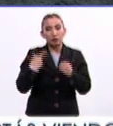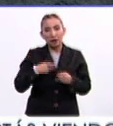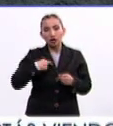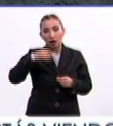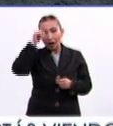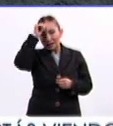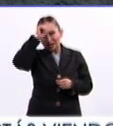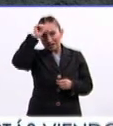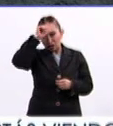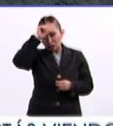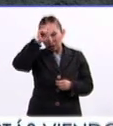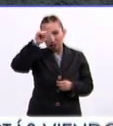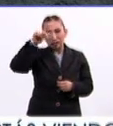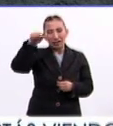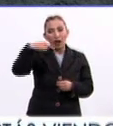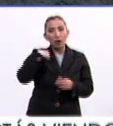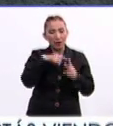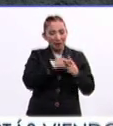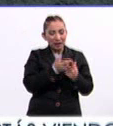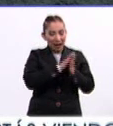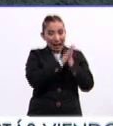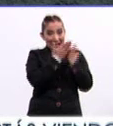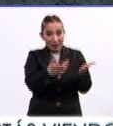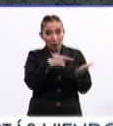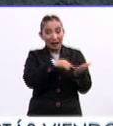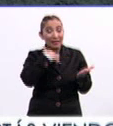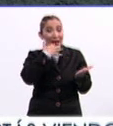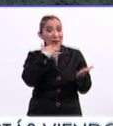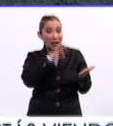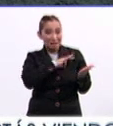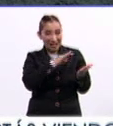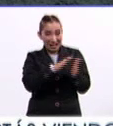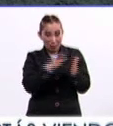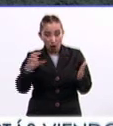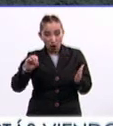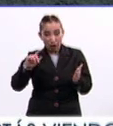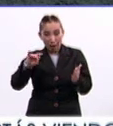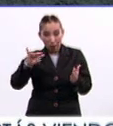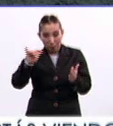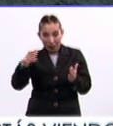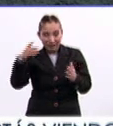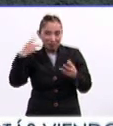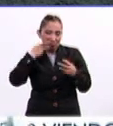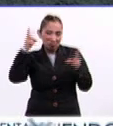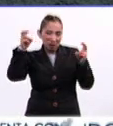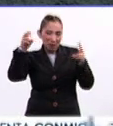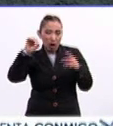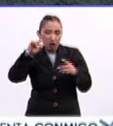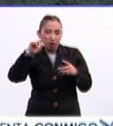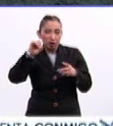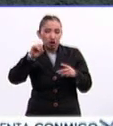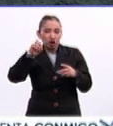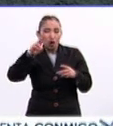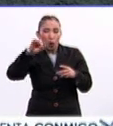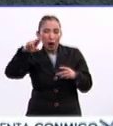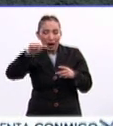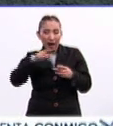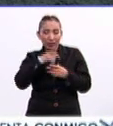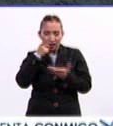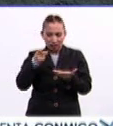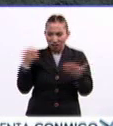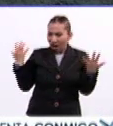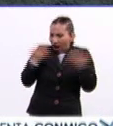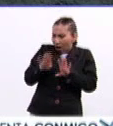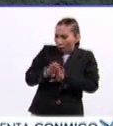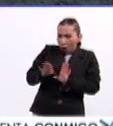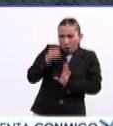a raíz de la publicación de Las Trampas de la Fe, pues se escandalizaron de ver que Octavio Paz decía esas cosas de